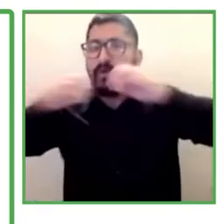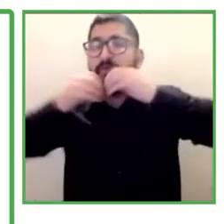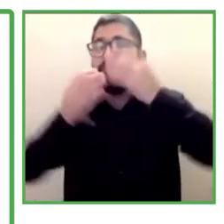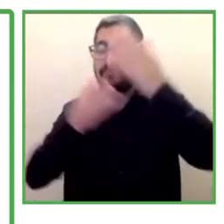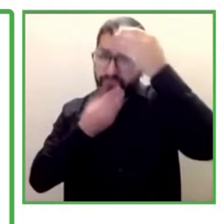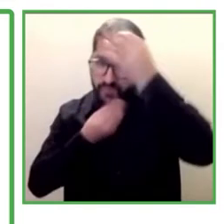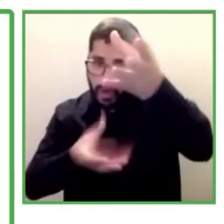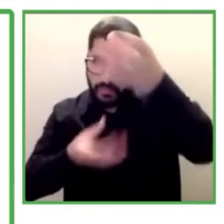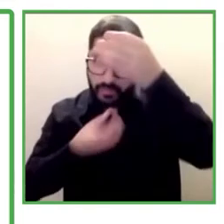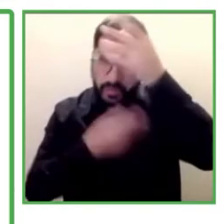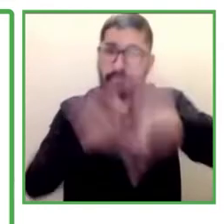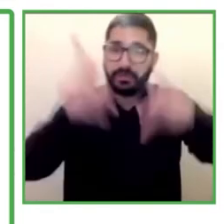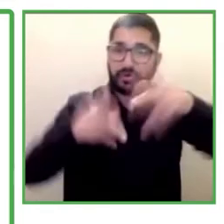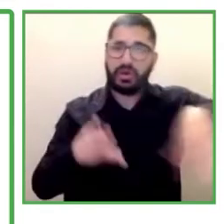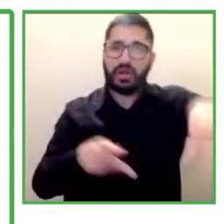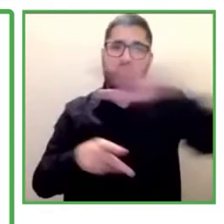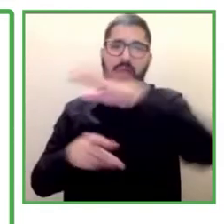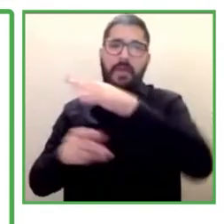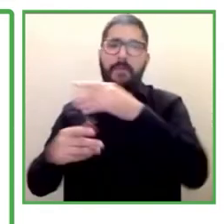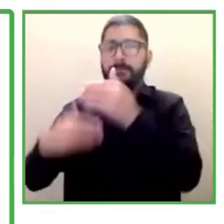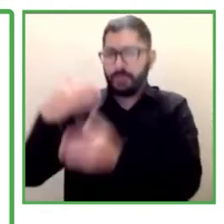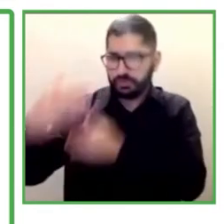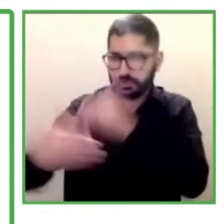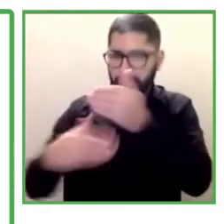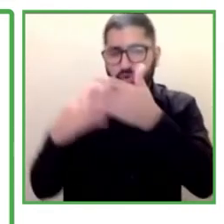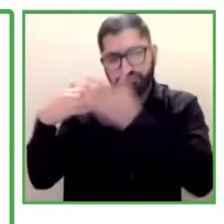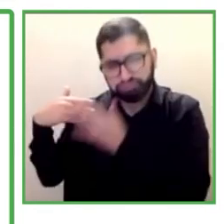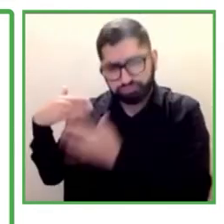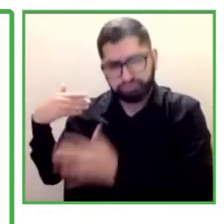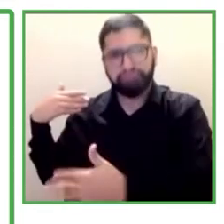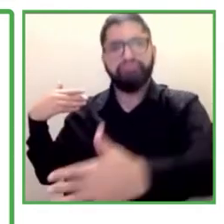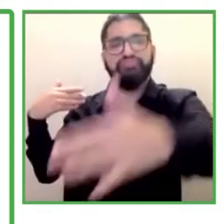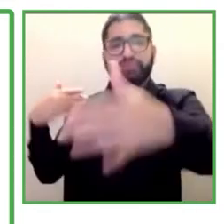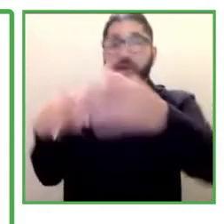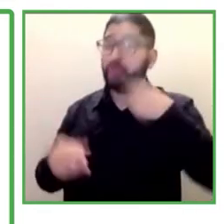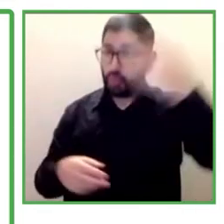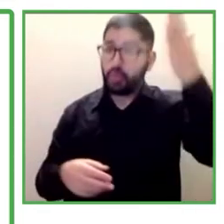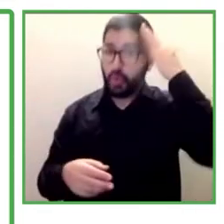procesos largos y complejos. Y damos la información a través de